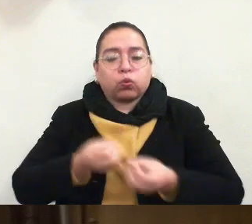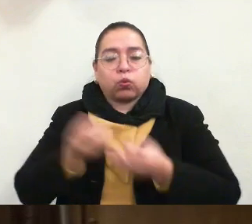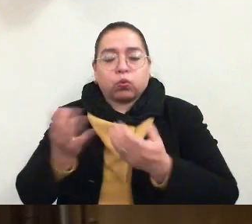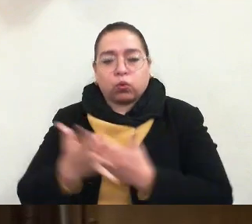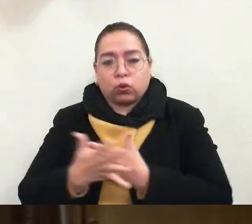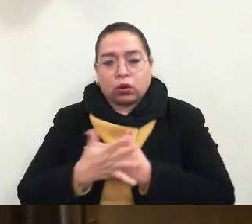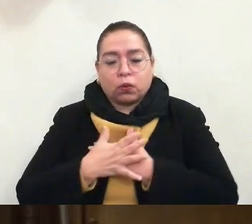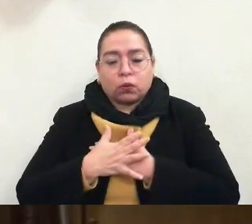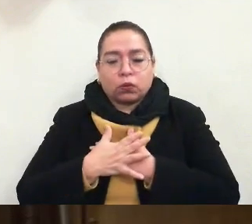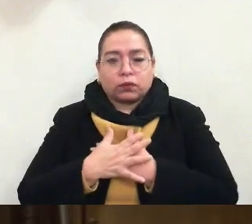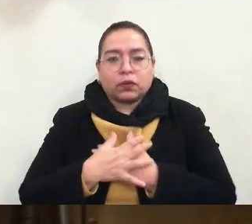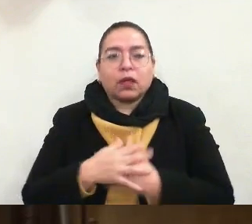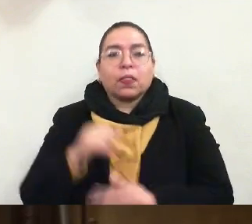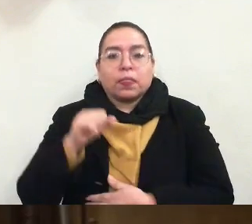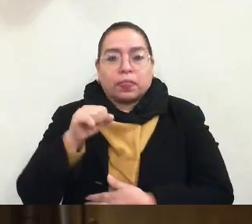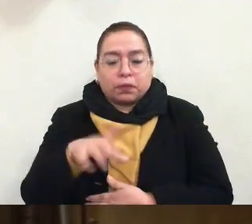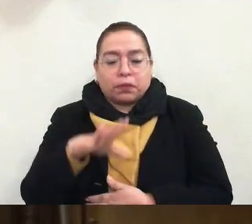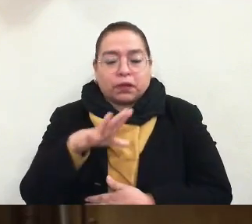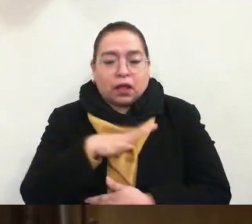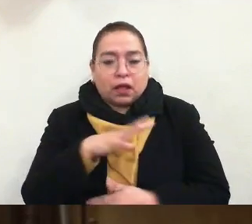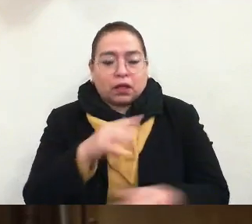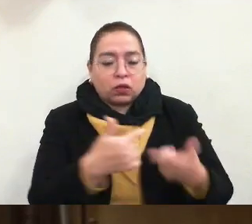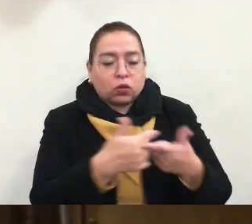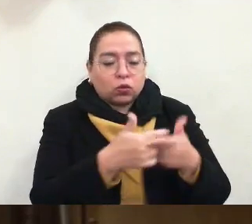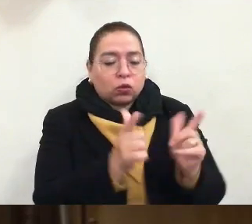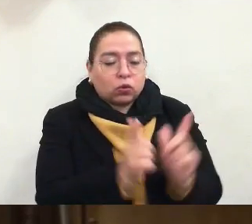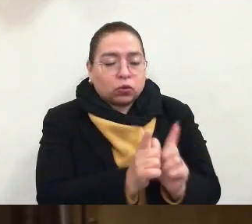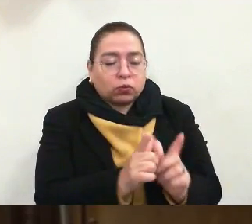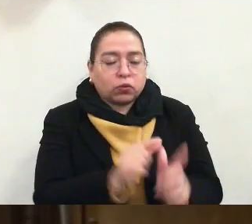Están aquí también un grupo de seminaristas